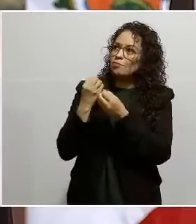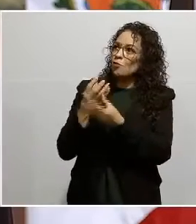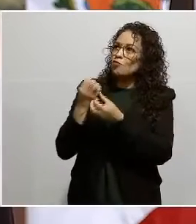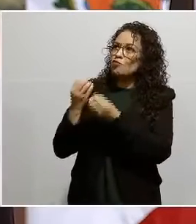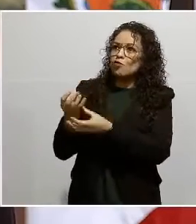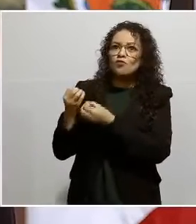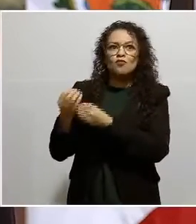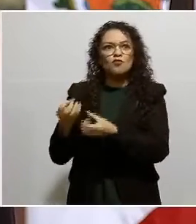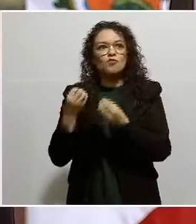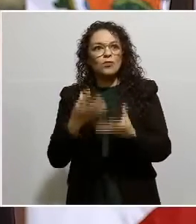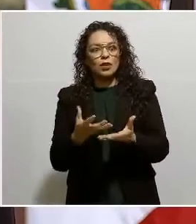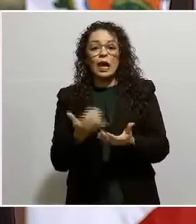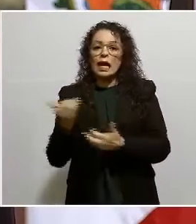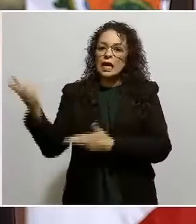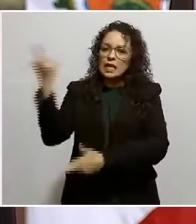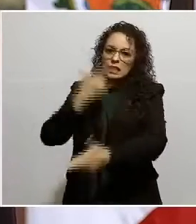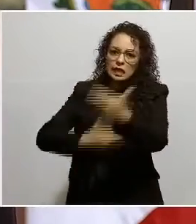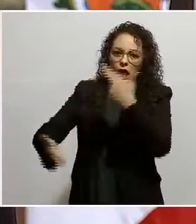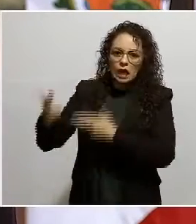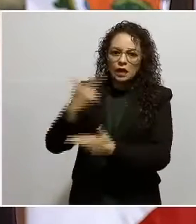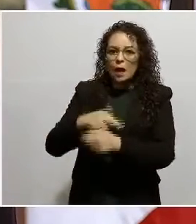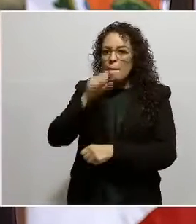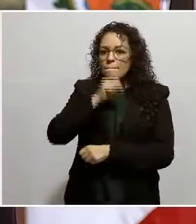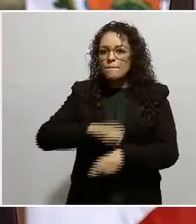finalmente regresa al pueblo que le dio la vida.